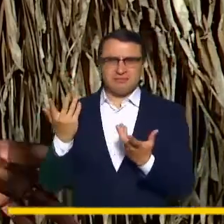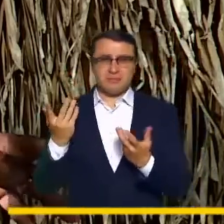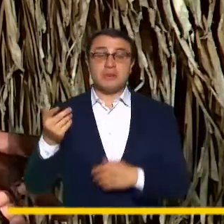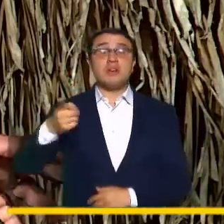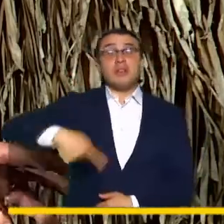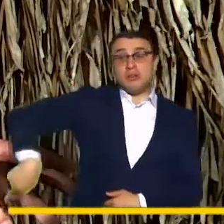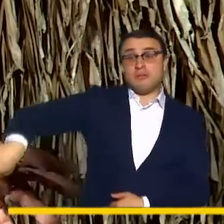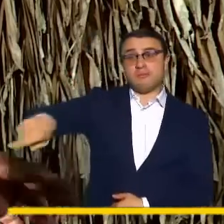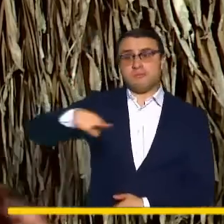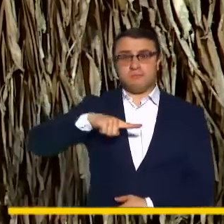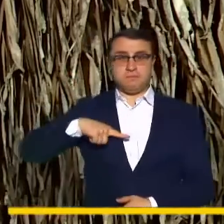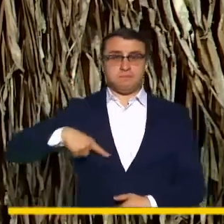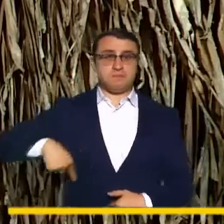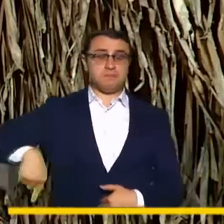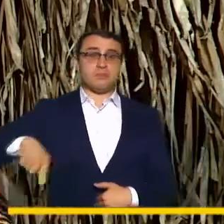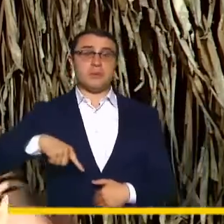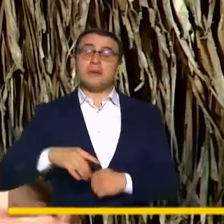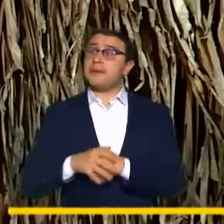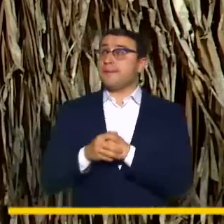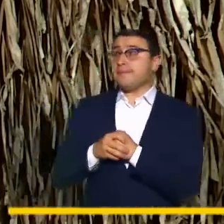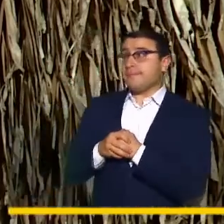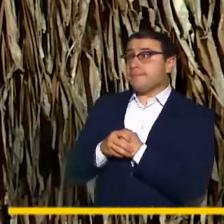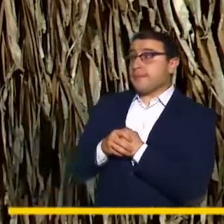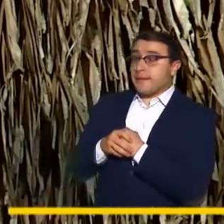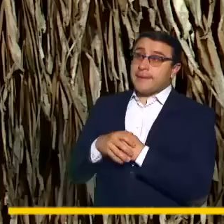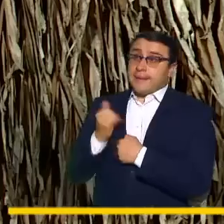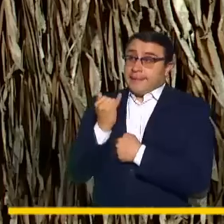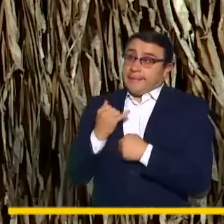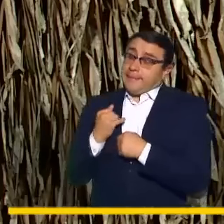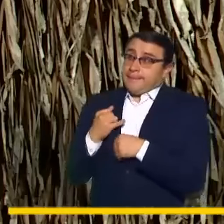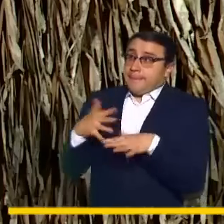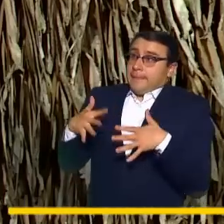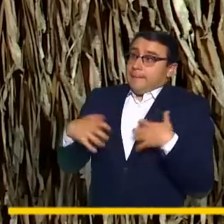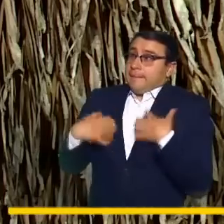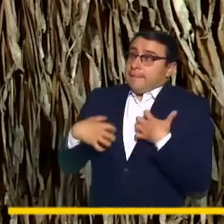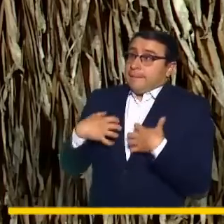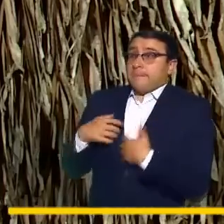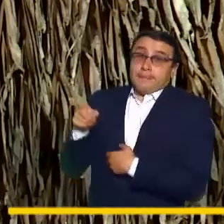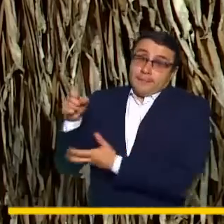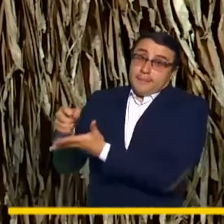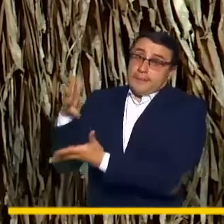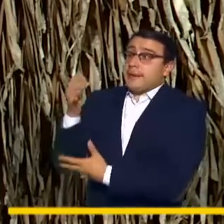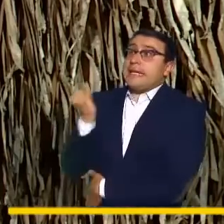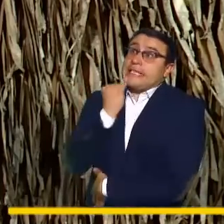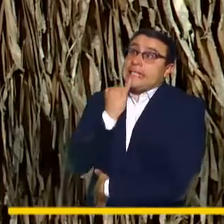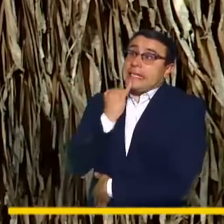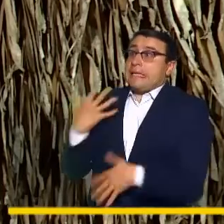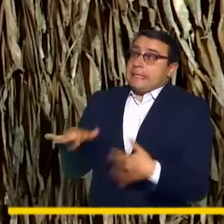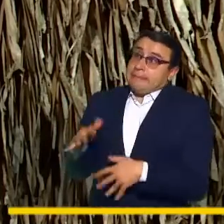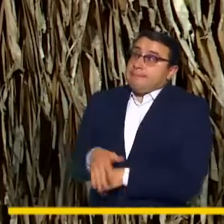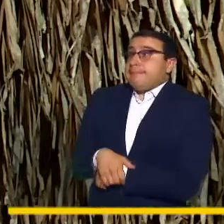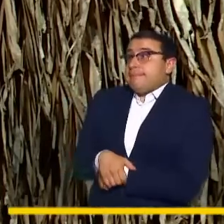orinan en los pantalones y los invitan a una comida porque es el gran rico del país.